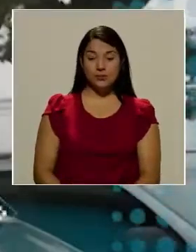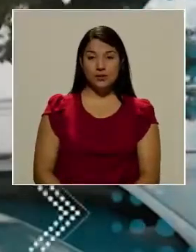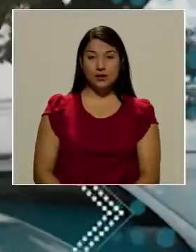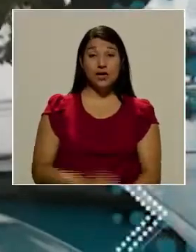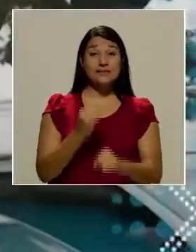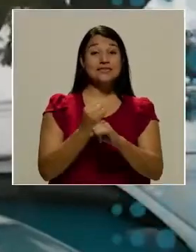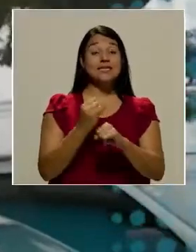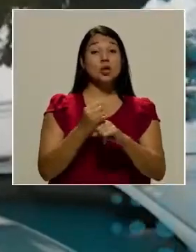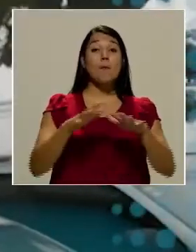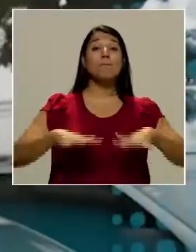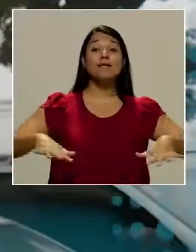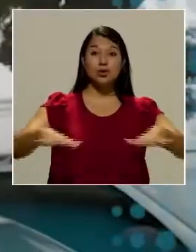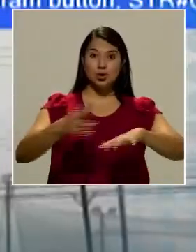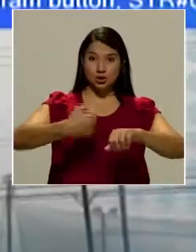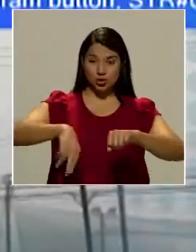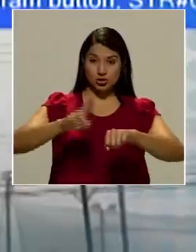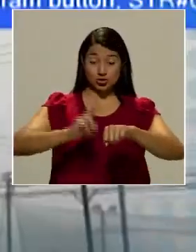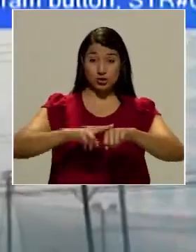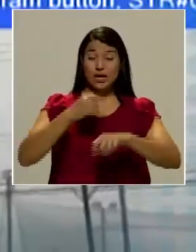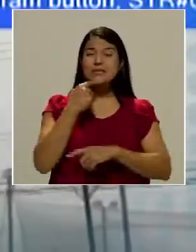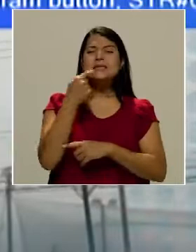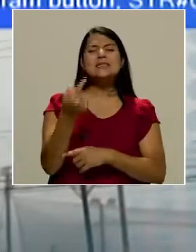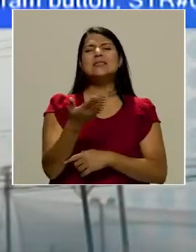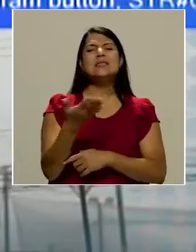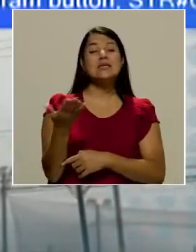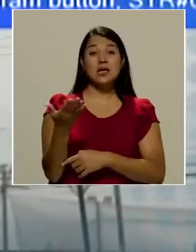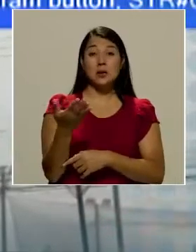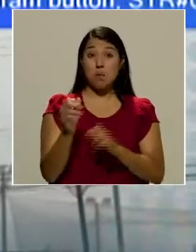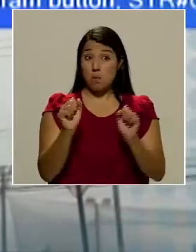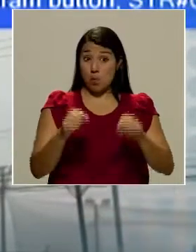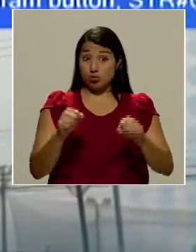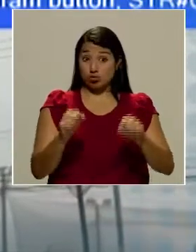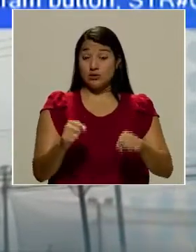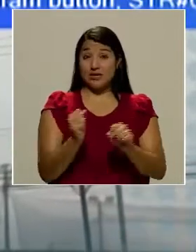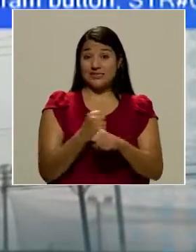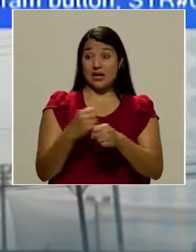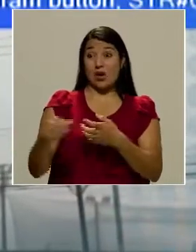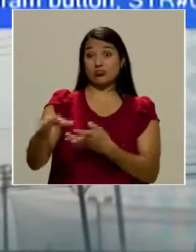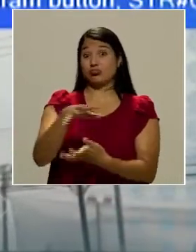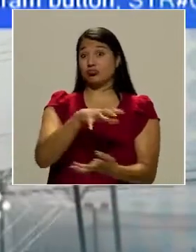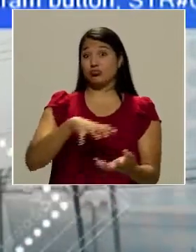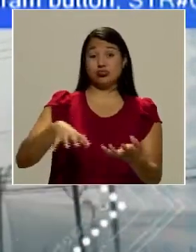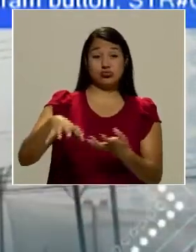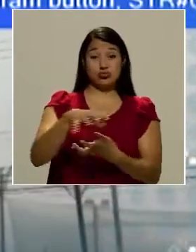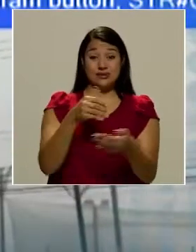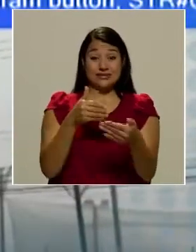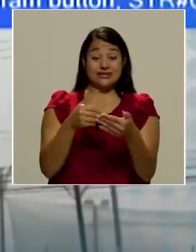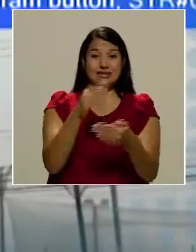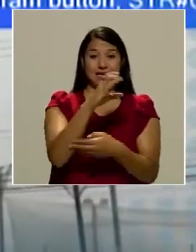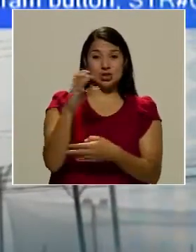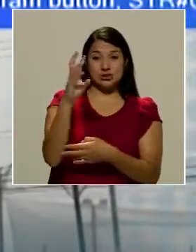El Instituto Meteorológico Nacional advirtió sobre la posibilidad de que se forme una tormenta tropical cerca de